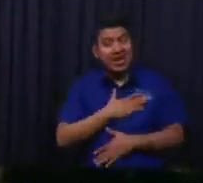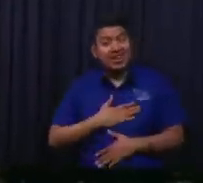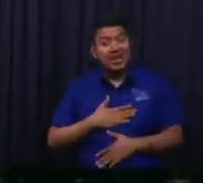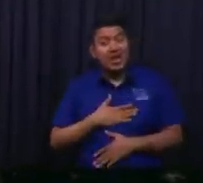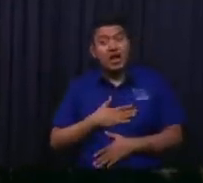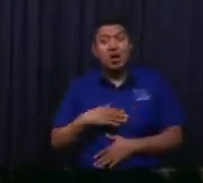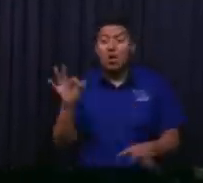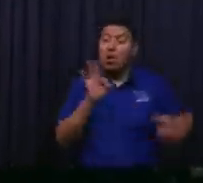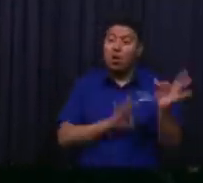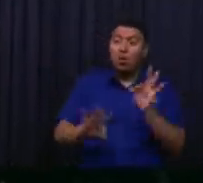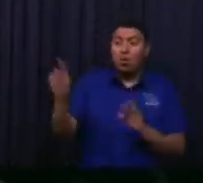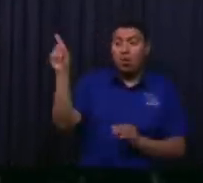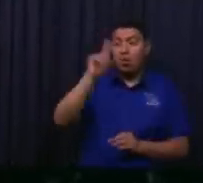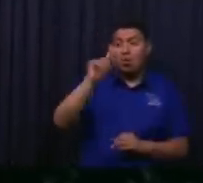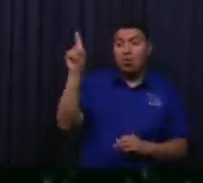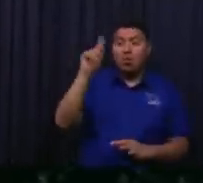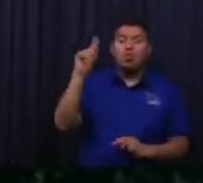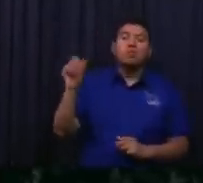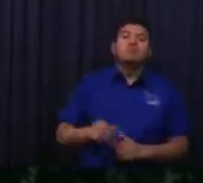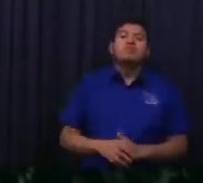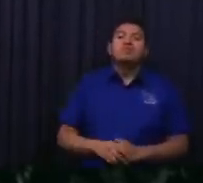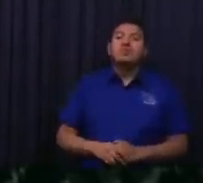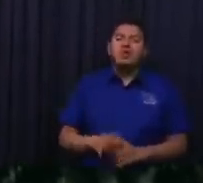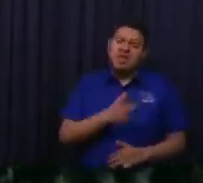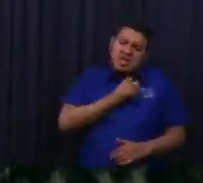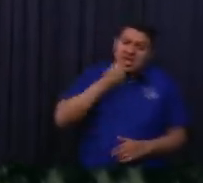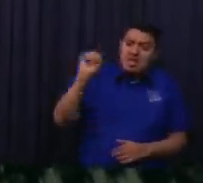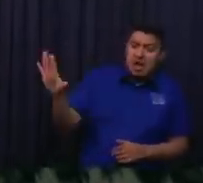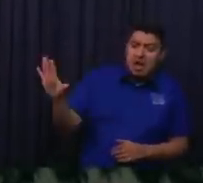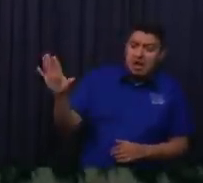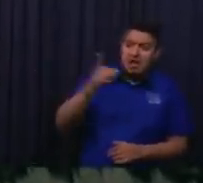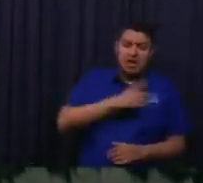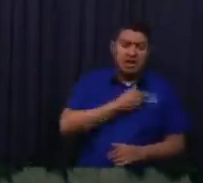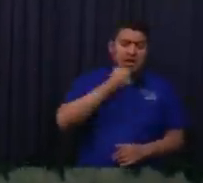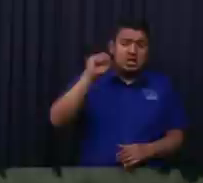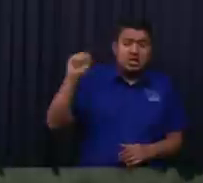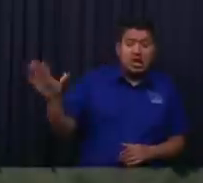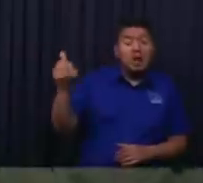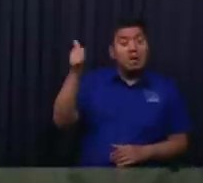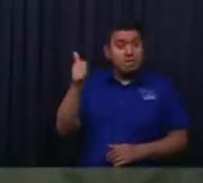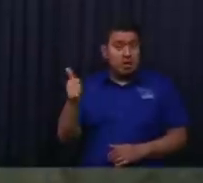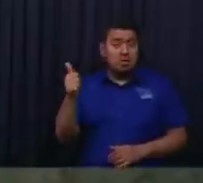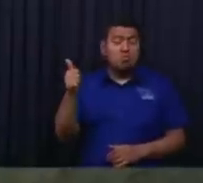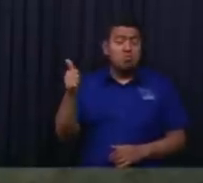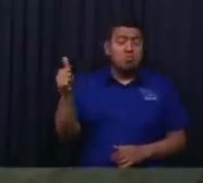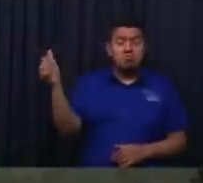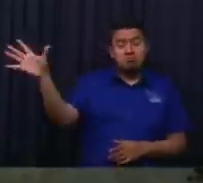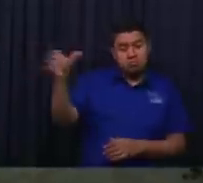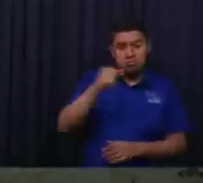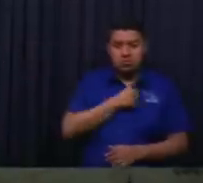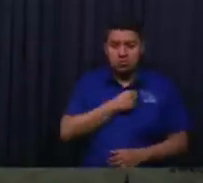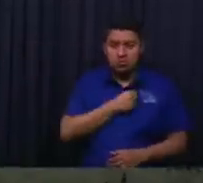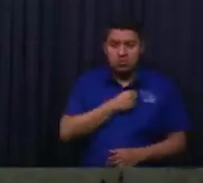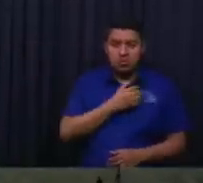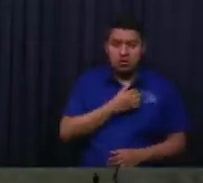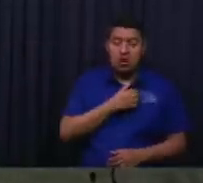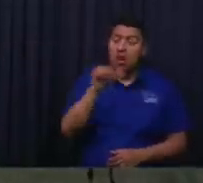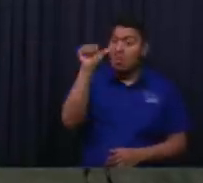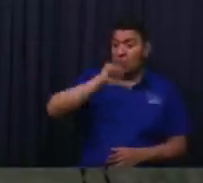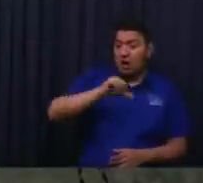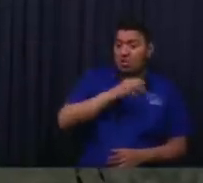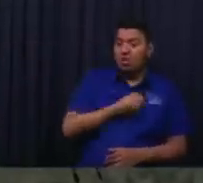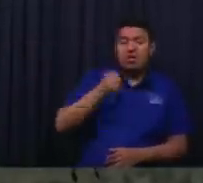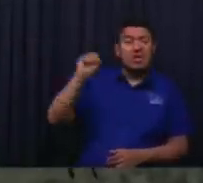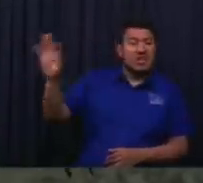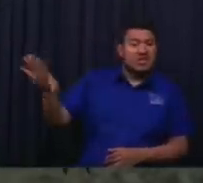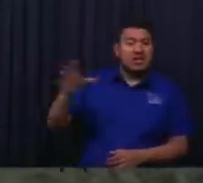podamos extirpar y decir: esto lo quito, lo quito, lo quito. Yo lo quito y ella lo yo lo coloco y ella lo quito,